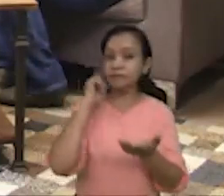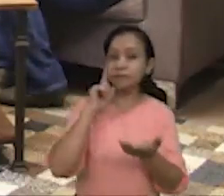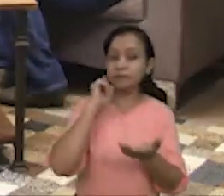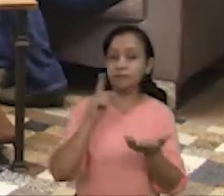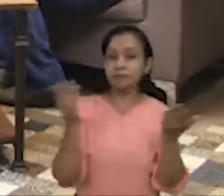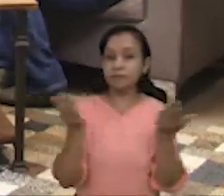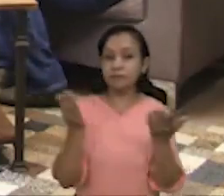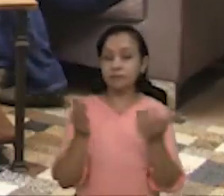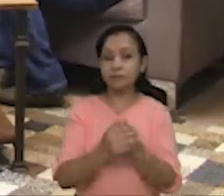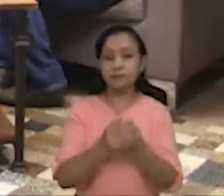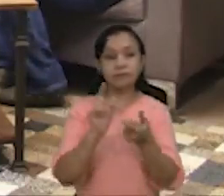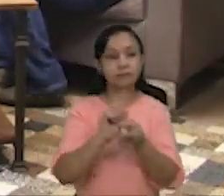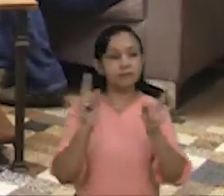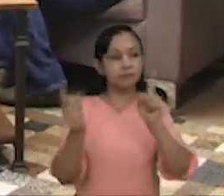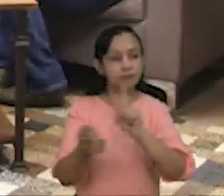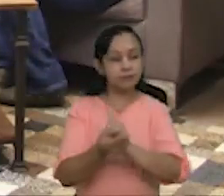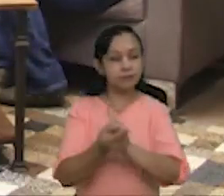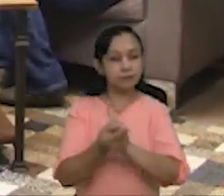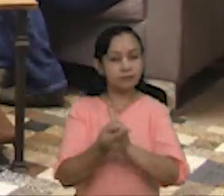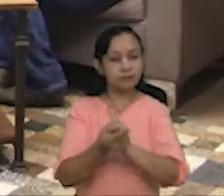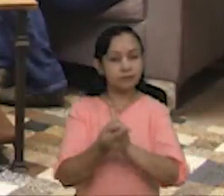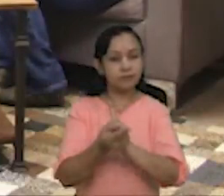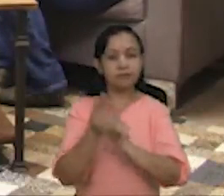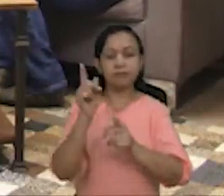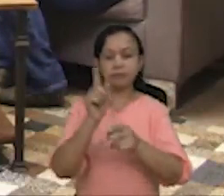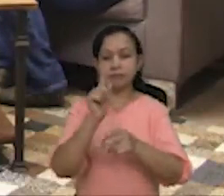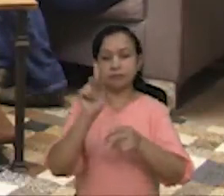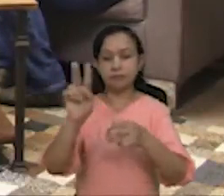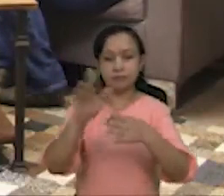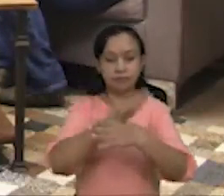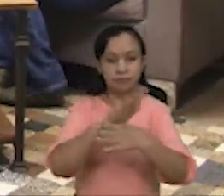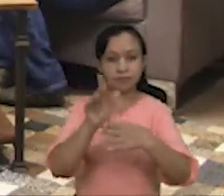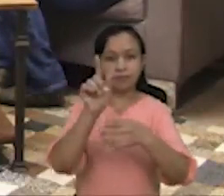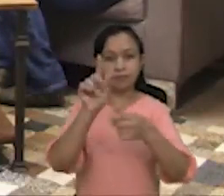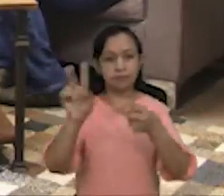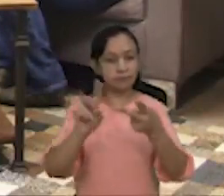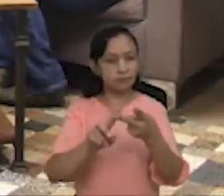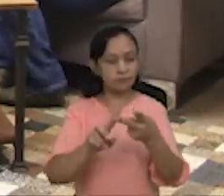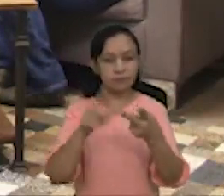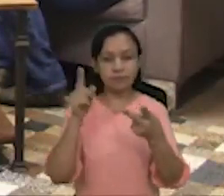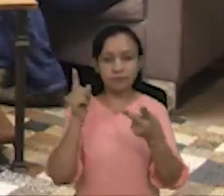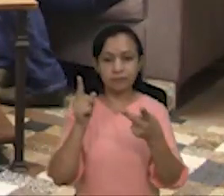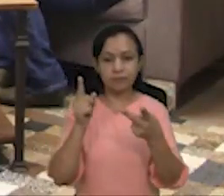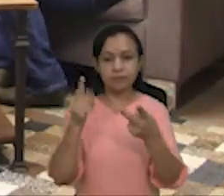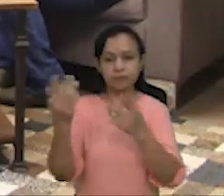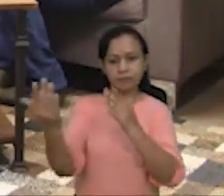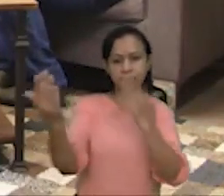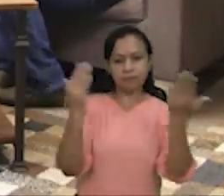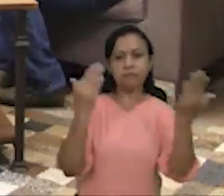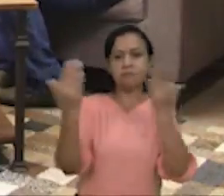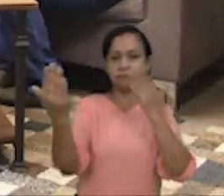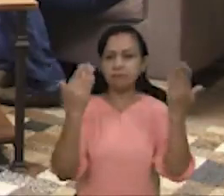O sea, contrastás. Uno, lo buscas en medios reconocidos, en medios creíbles. Dos, los